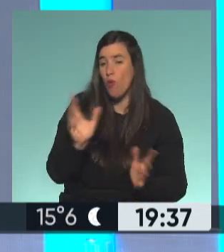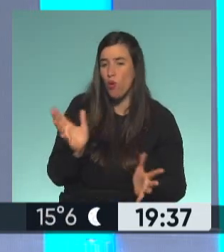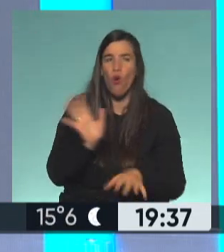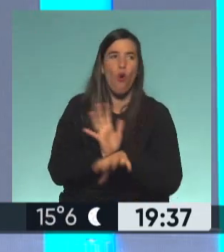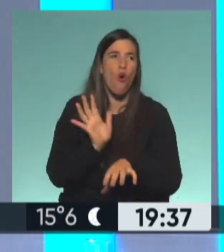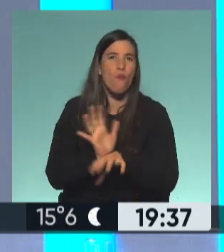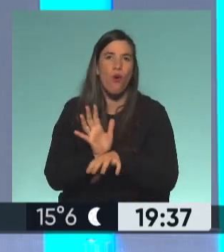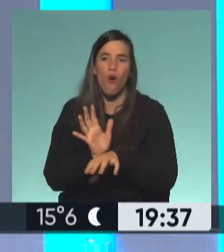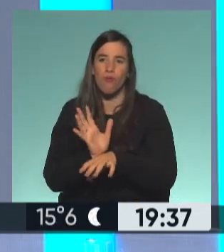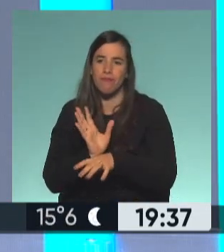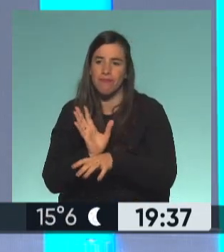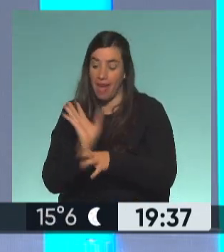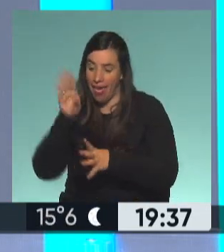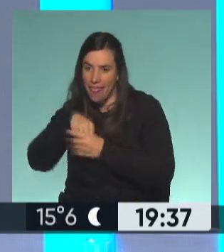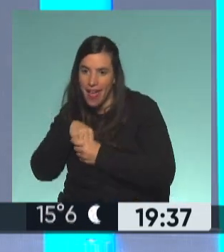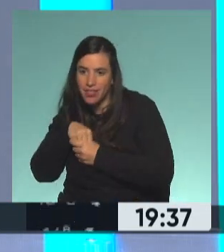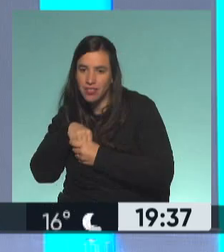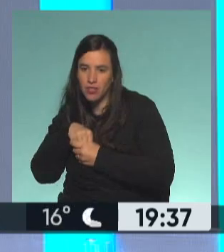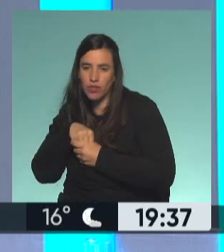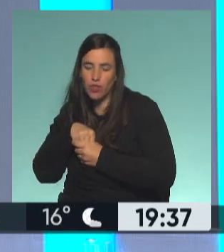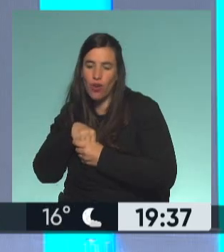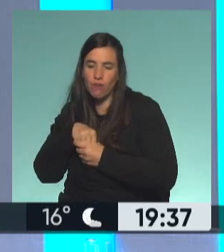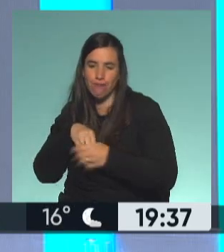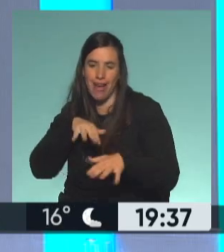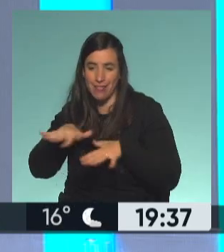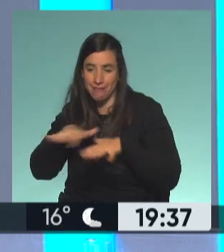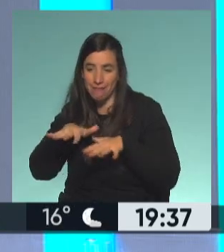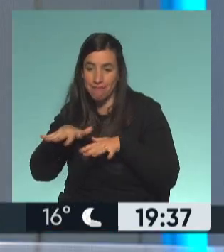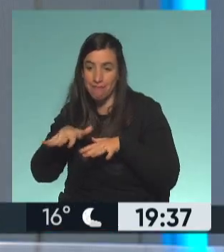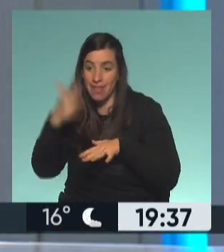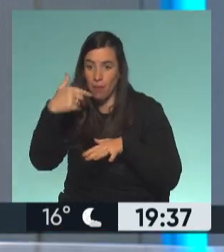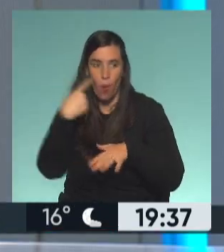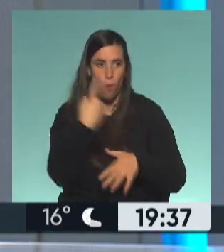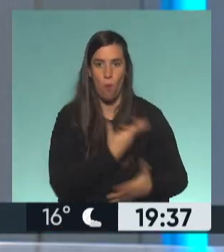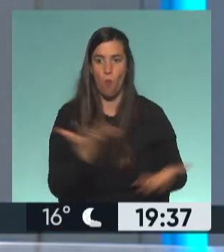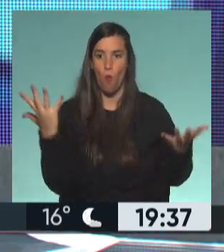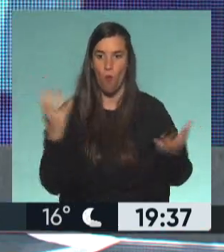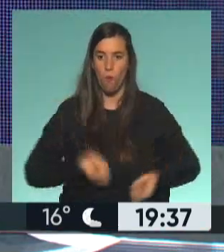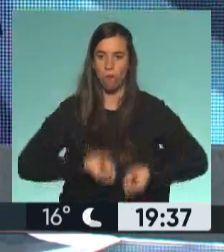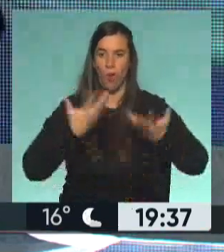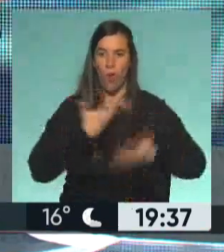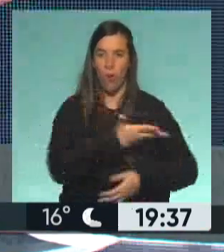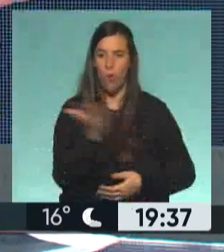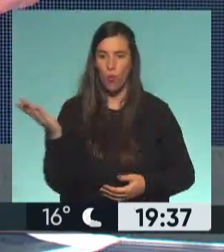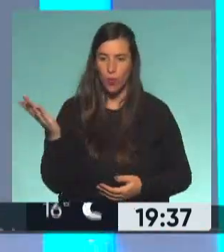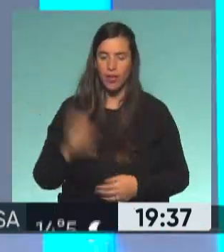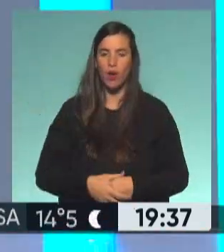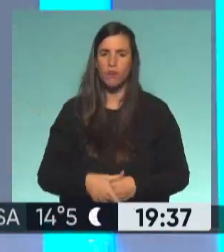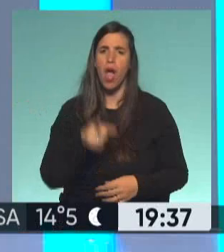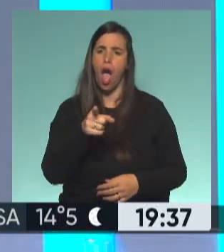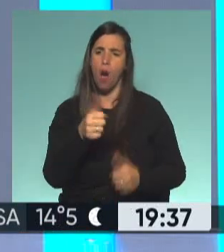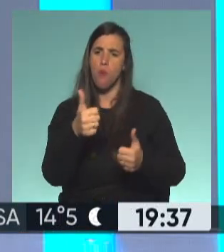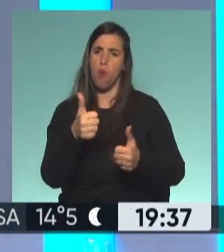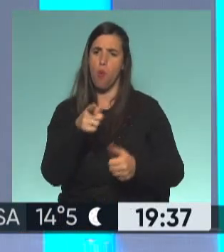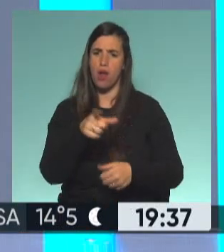en la intimidad, pero llevas a cabo una acción pública. Entonces eso hace que emerja lo peor De nuevo, vos. si lo está muy bueno eso. ¿Qué dijiste? Y que